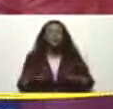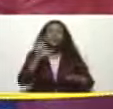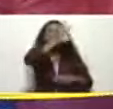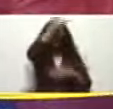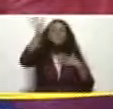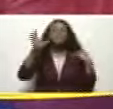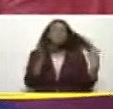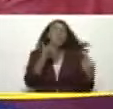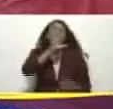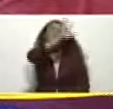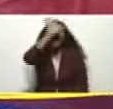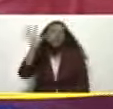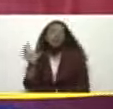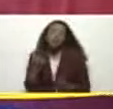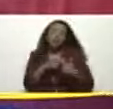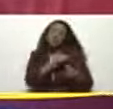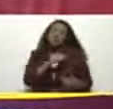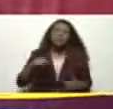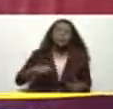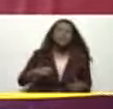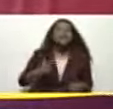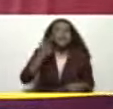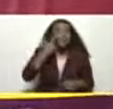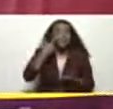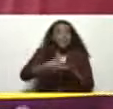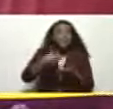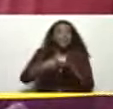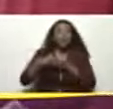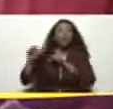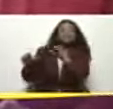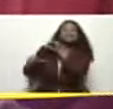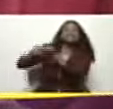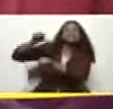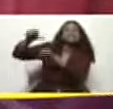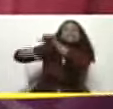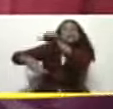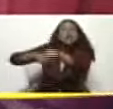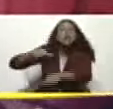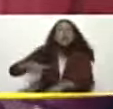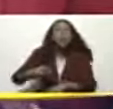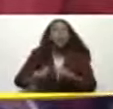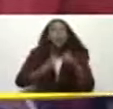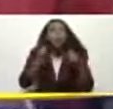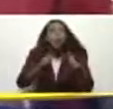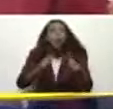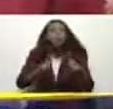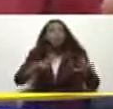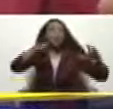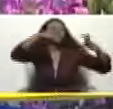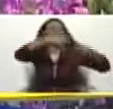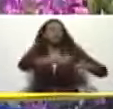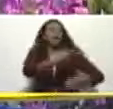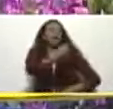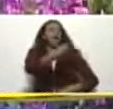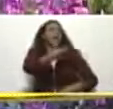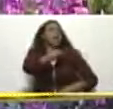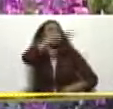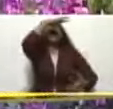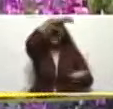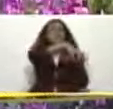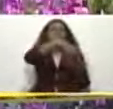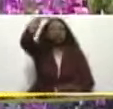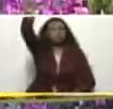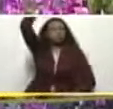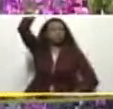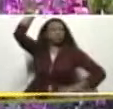países. Ya hemos visto por siglos cómo el colonialismo, el coloniaje,